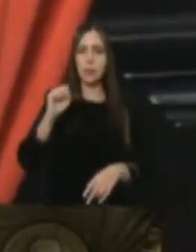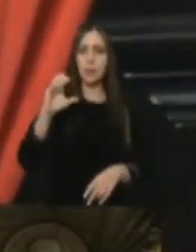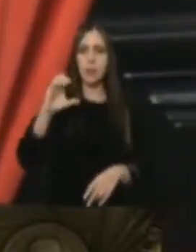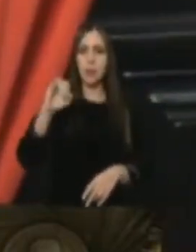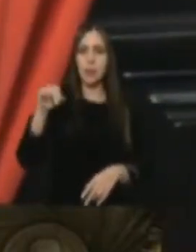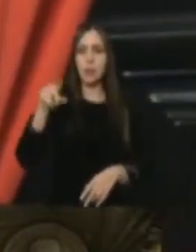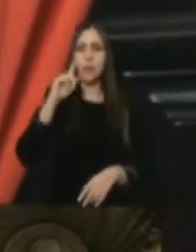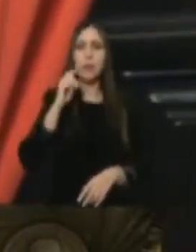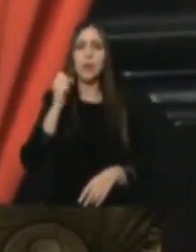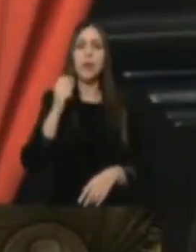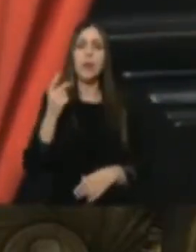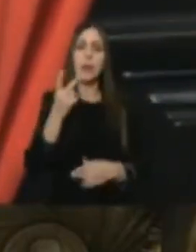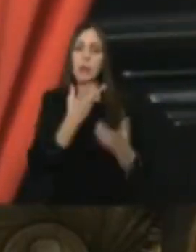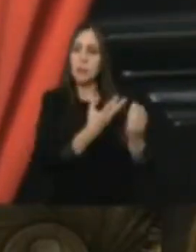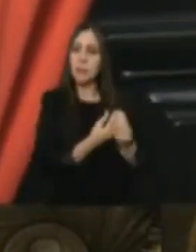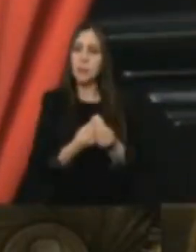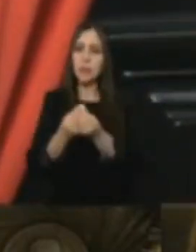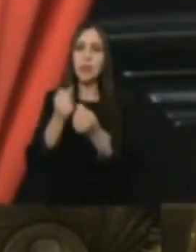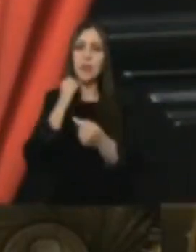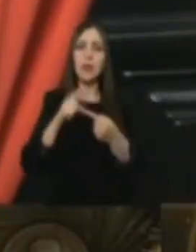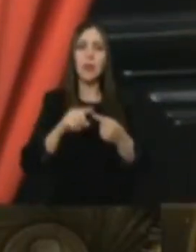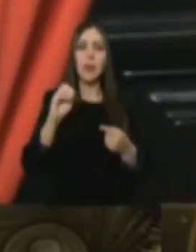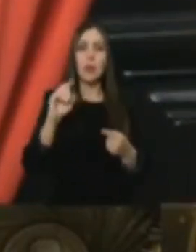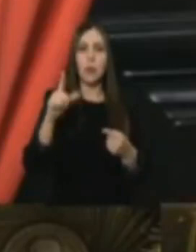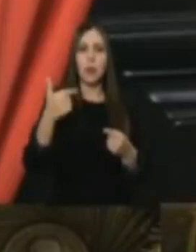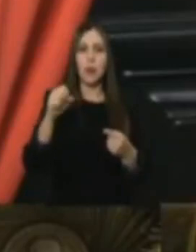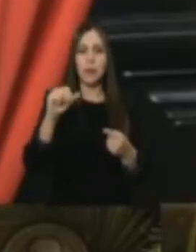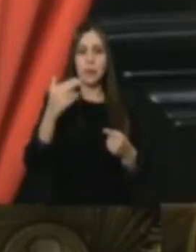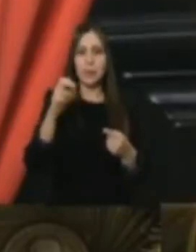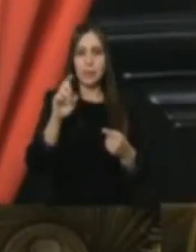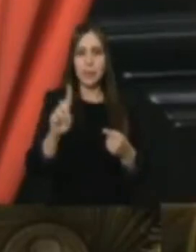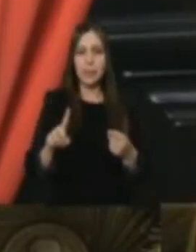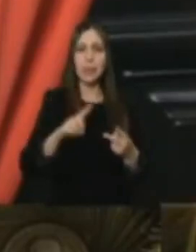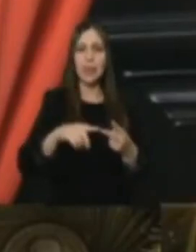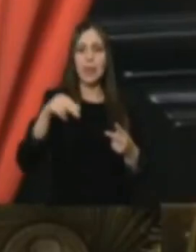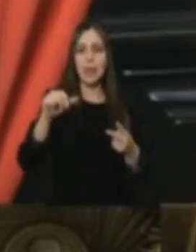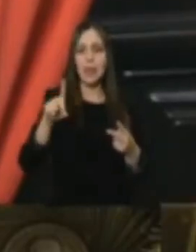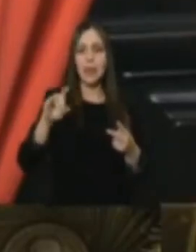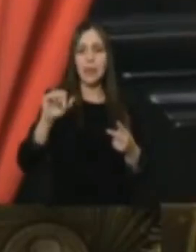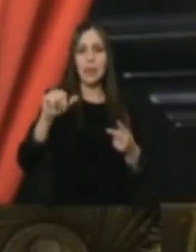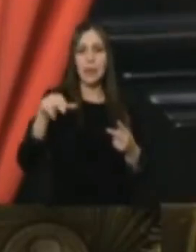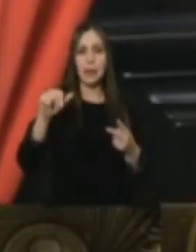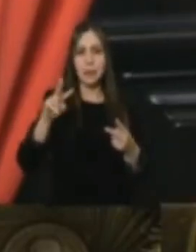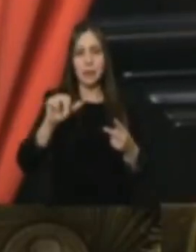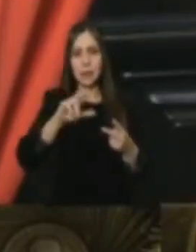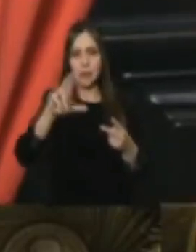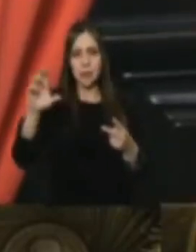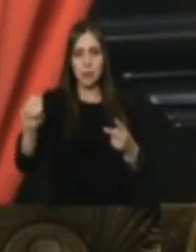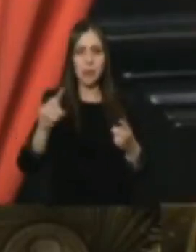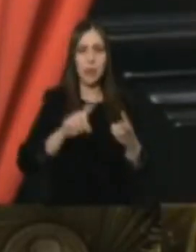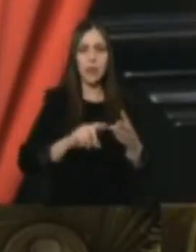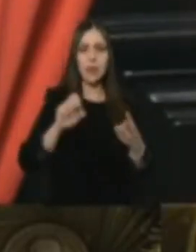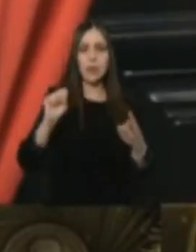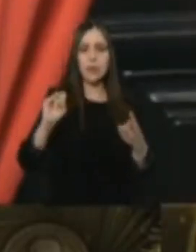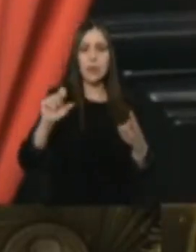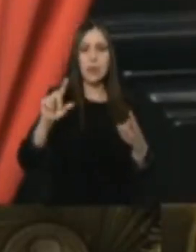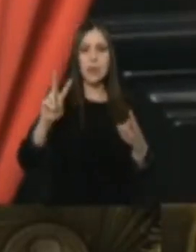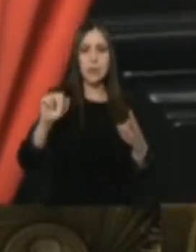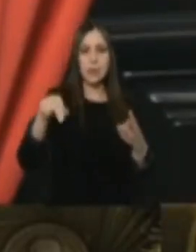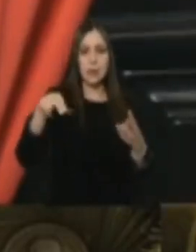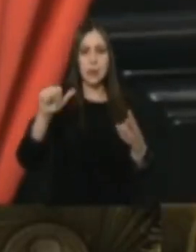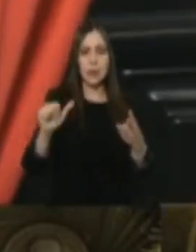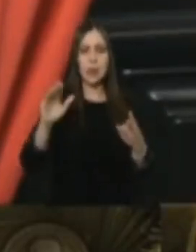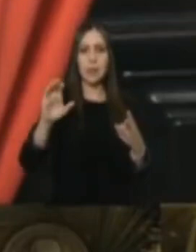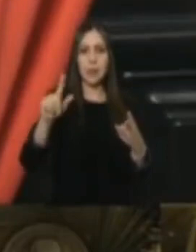la senadora Olga Sánchez Cordero, la senadora Nadia Navarro Acevedo, la senadora Silvana Beltrones Sánchez,